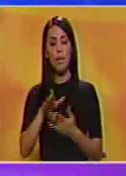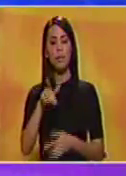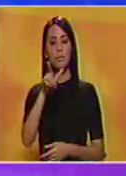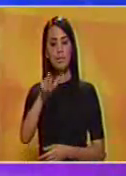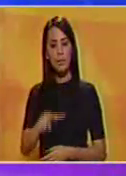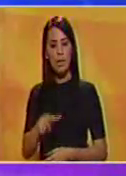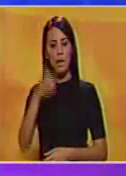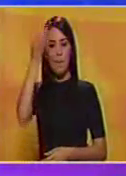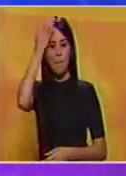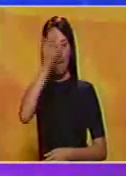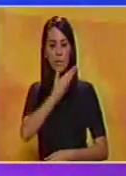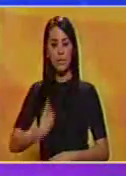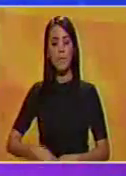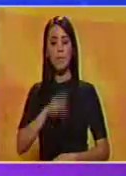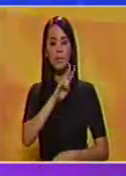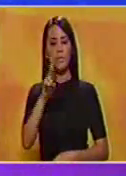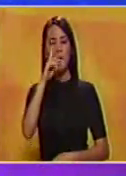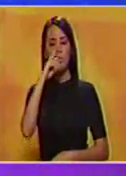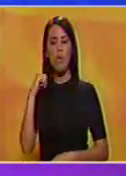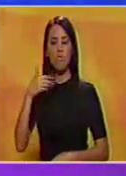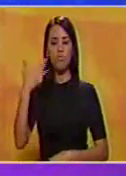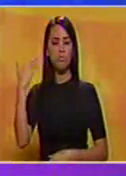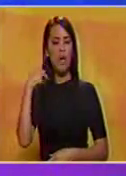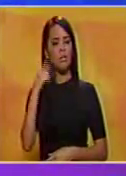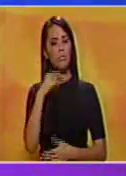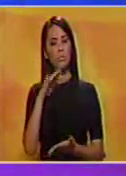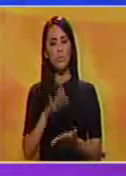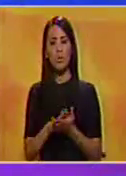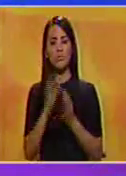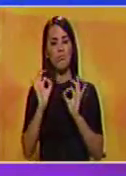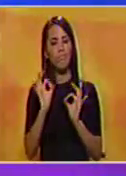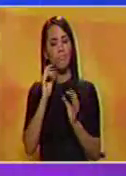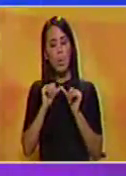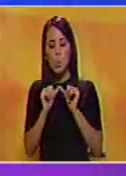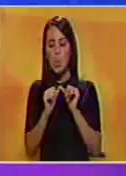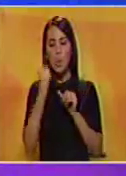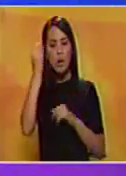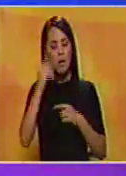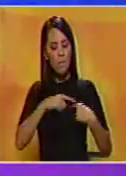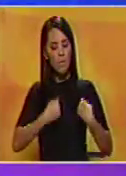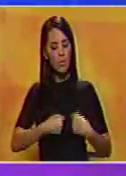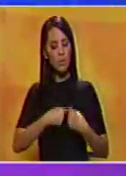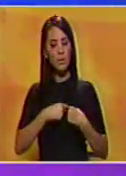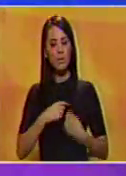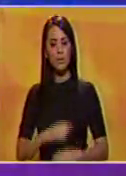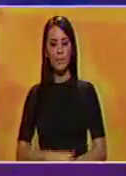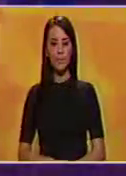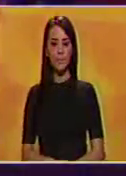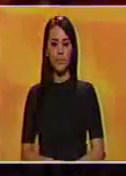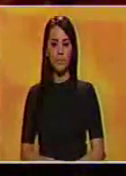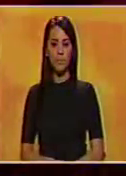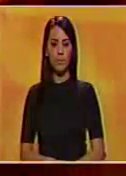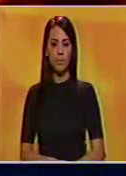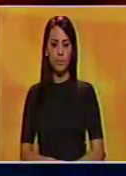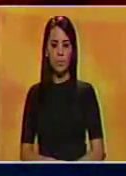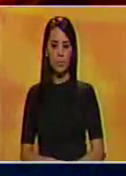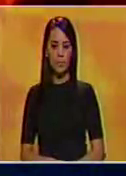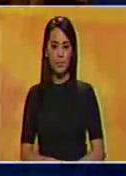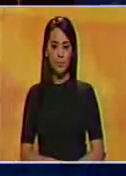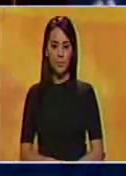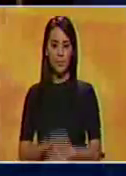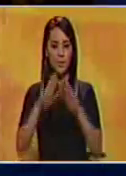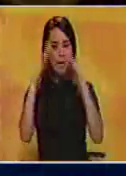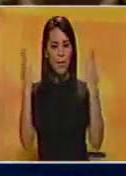años después de su desaparición física, la llamada princesa del pueblo sigue más presente que nunca en los corazones de los británicos. El